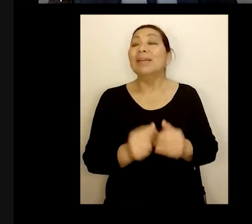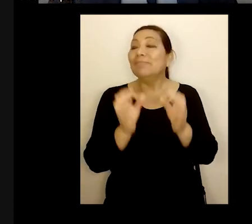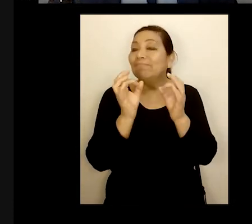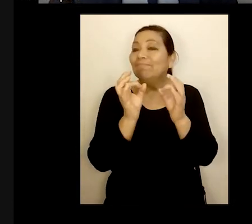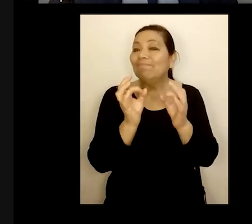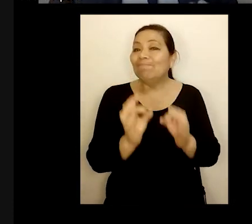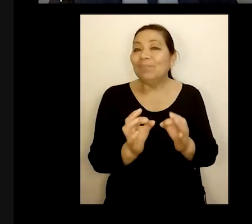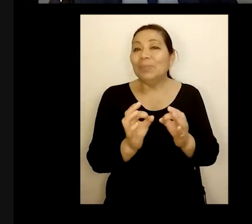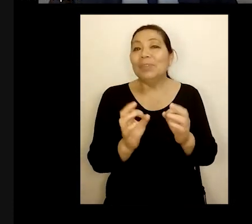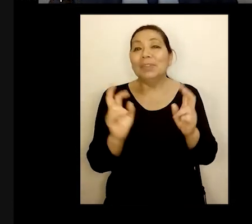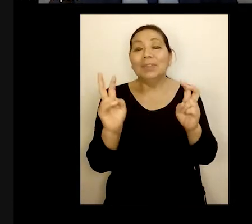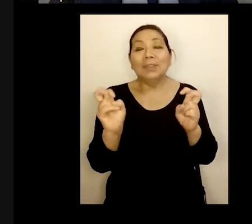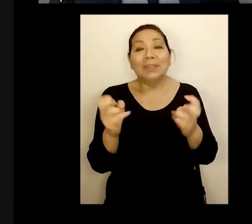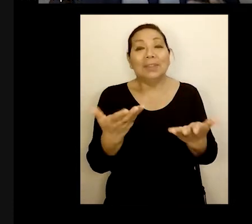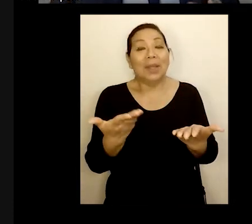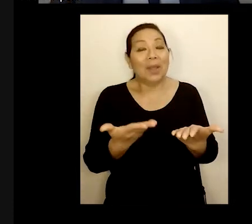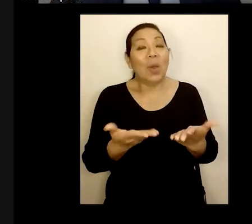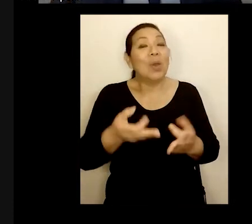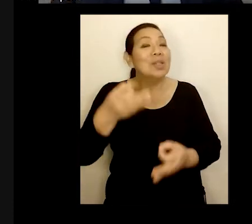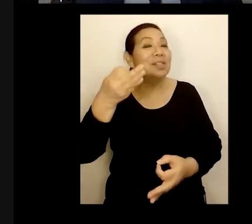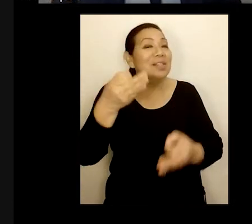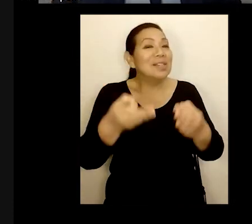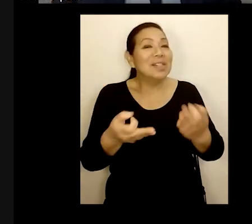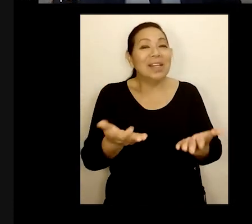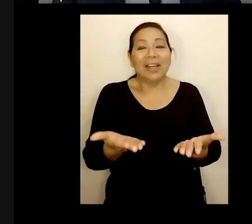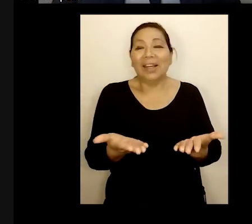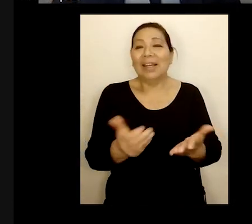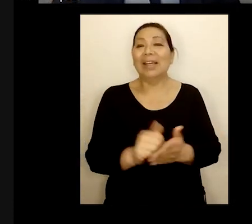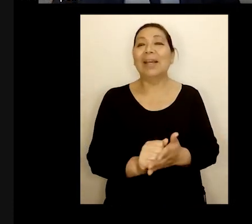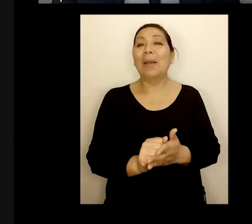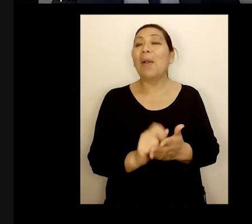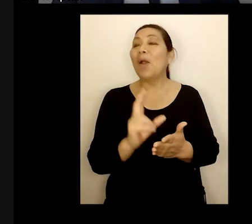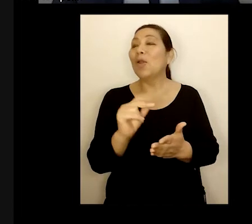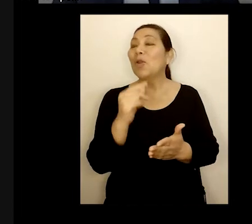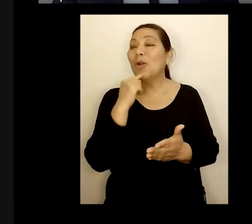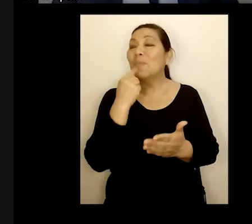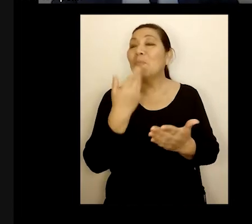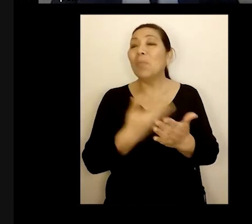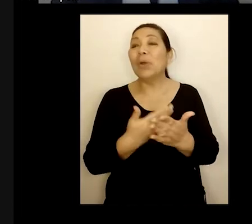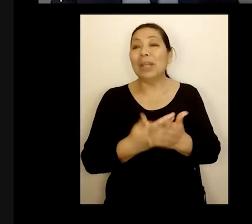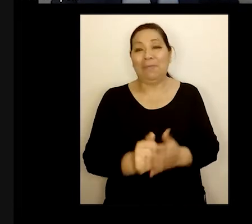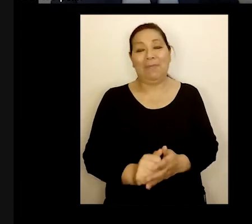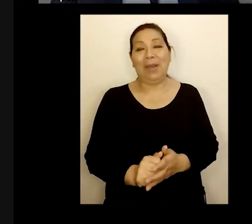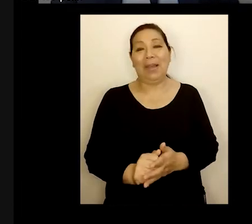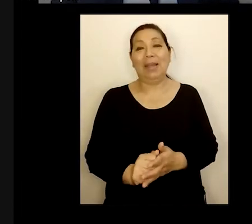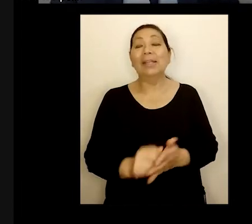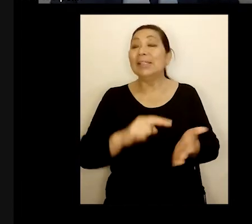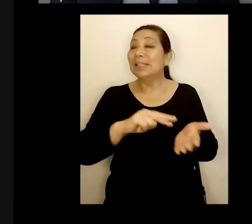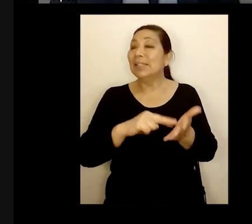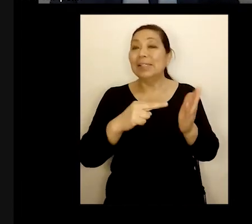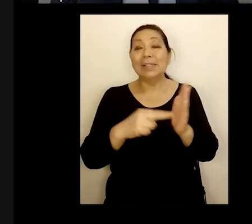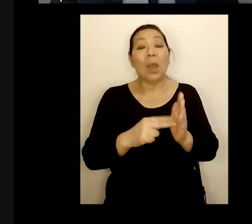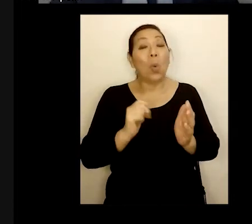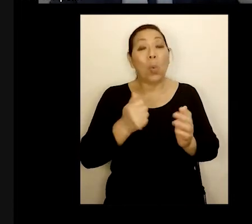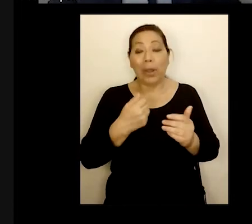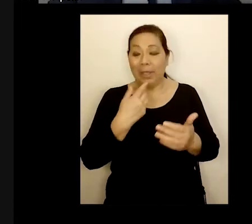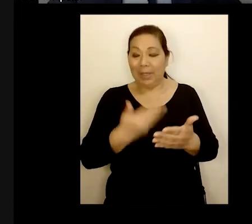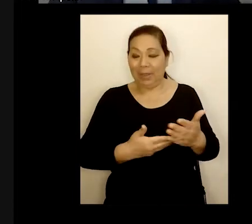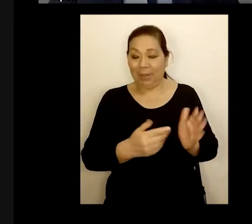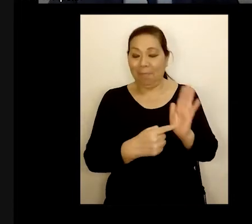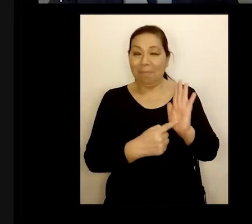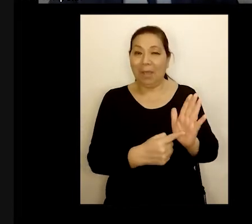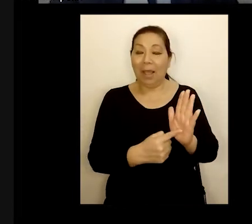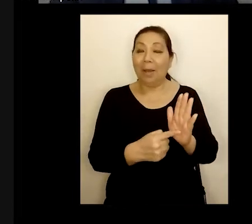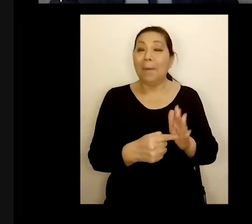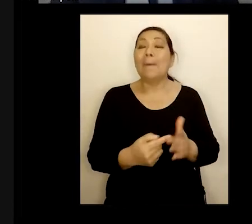Evidentemente, magistrados, este juicio de suficiencia probatoria implica que el juez esté